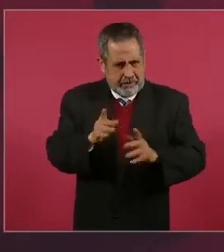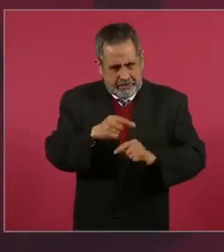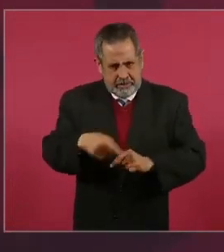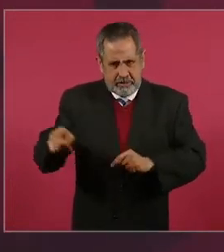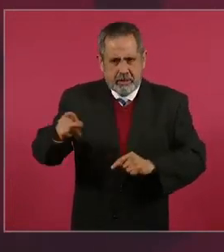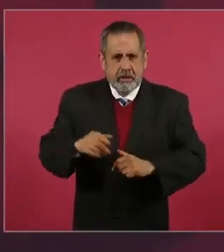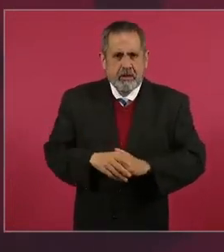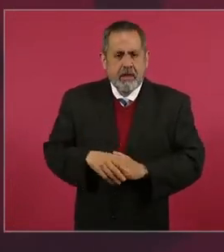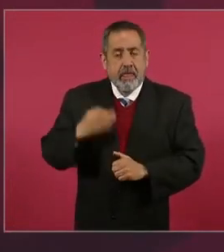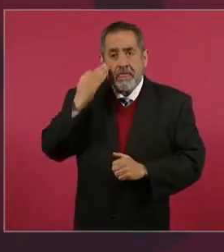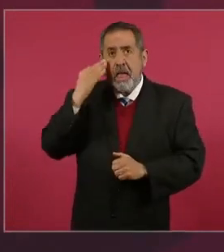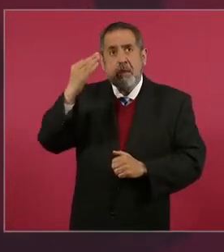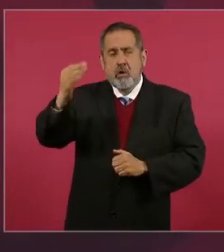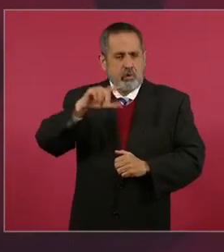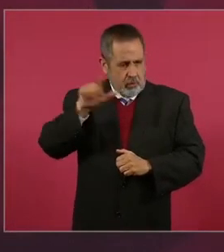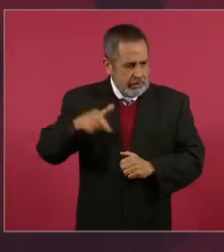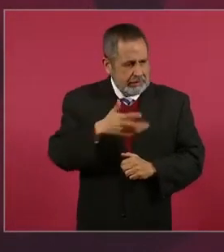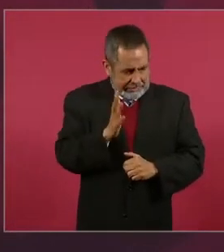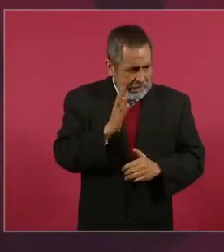porque se nos va el tiempo